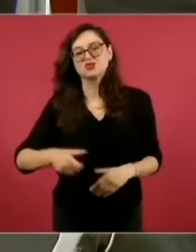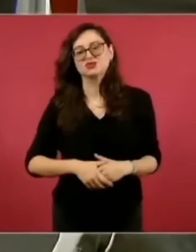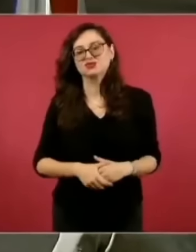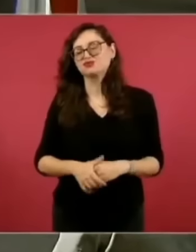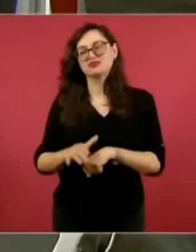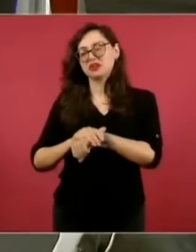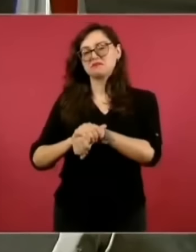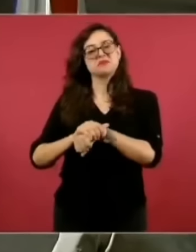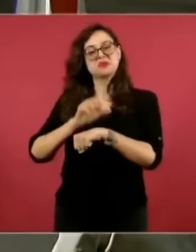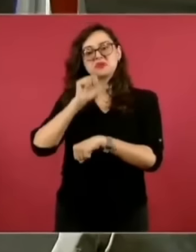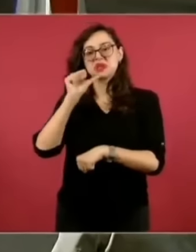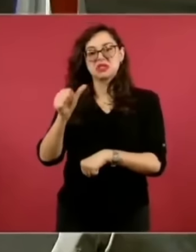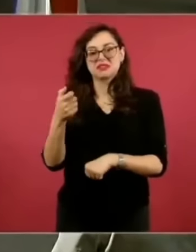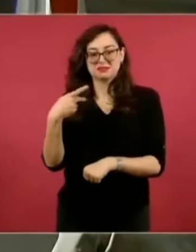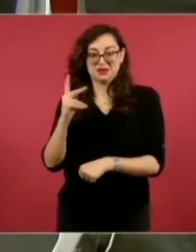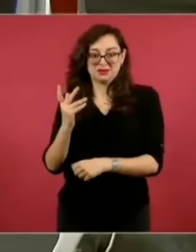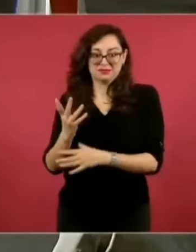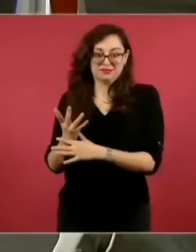que se atreve a decir.